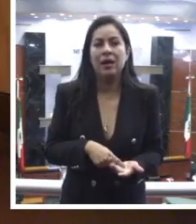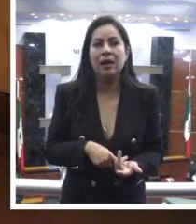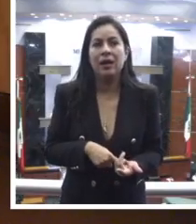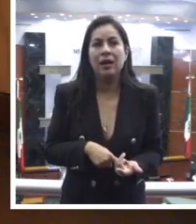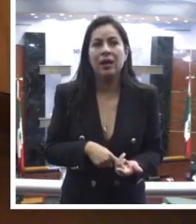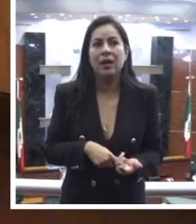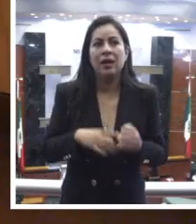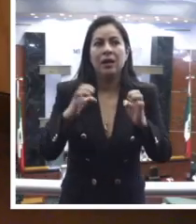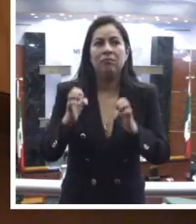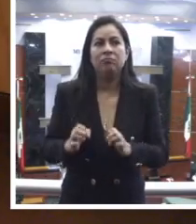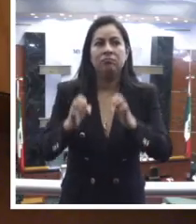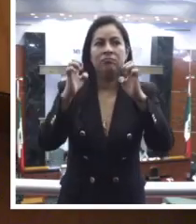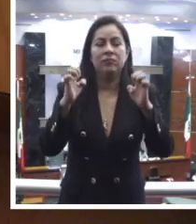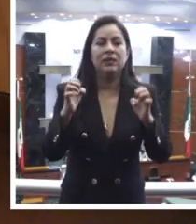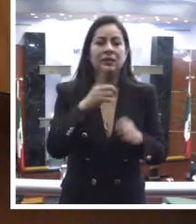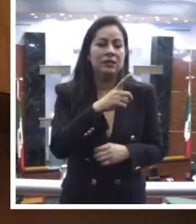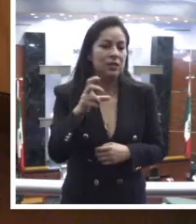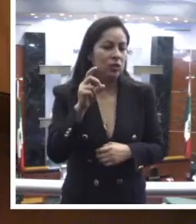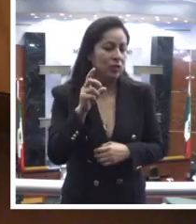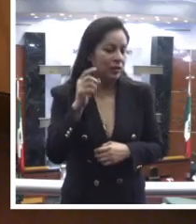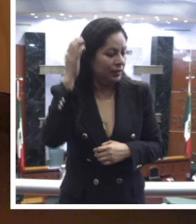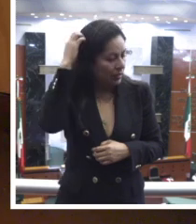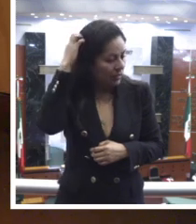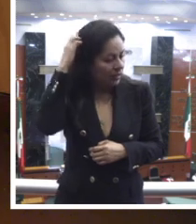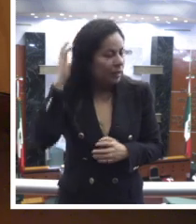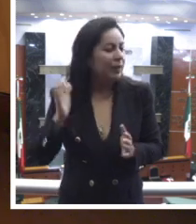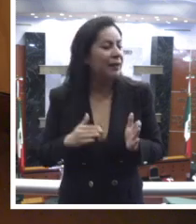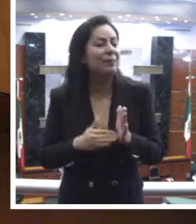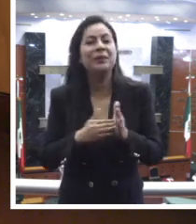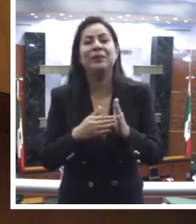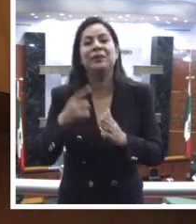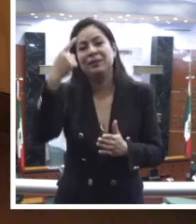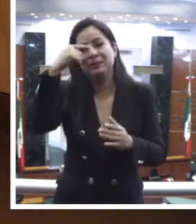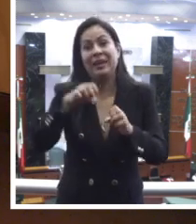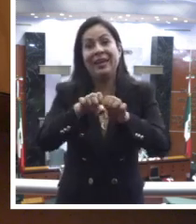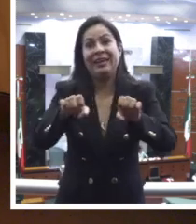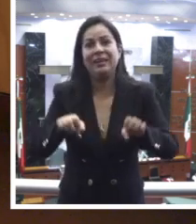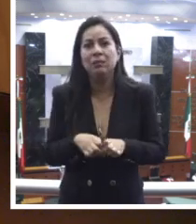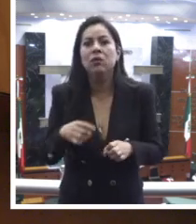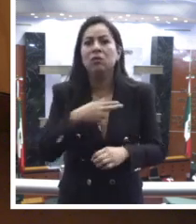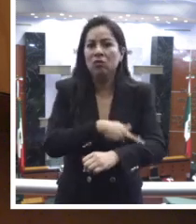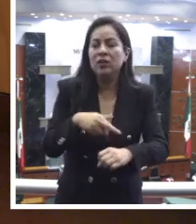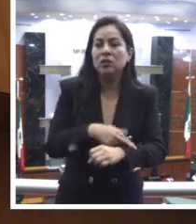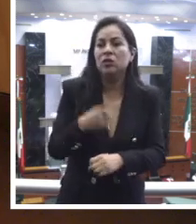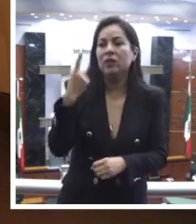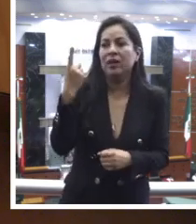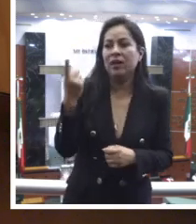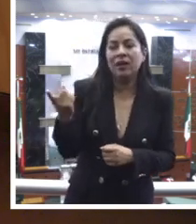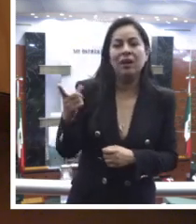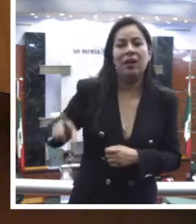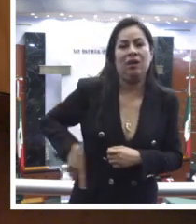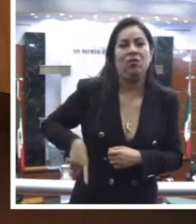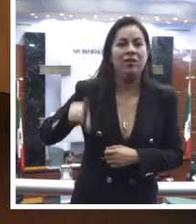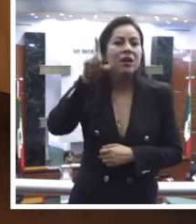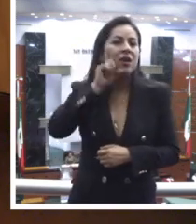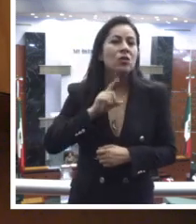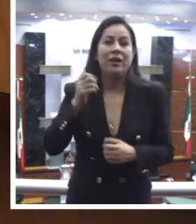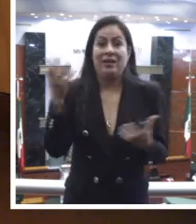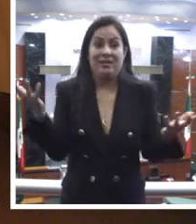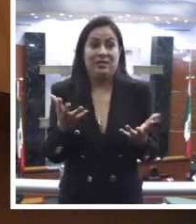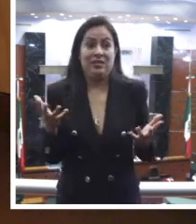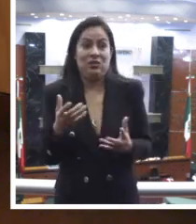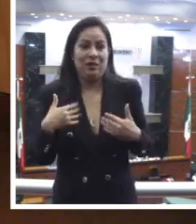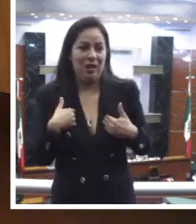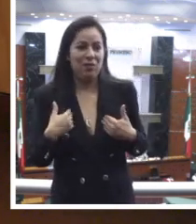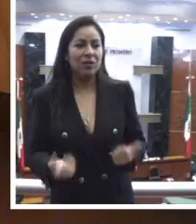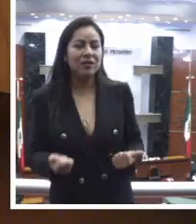la infraestructura física y 130 millones para equipamiento, y que fue una gestión que hizo la gobernadora, porque la gobernadora